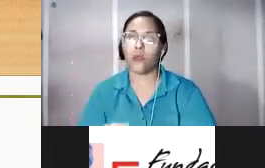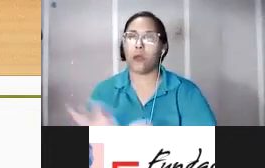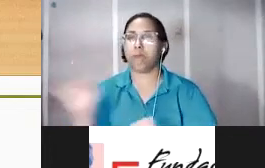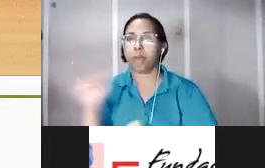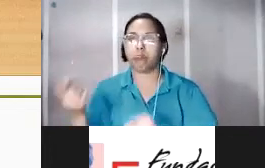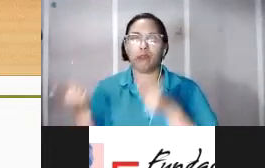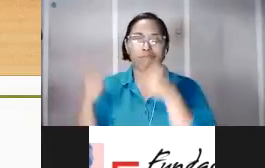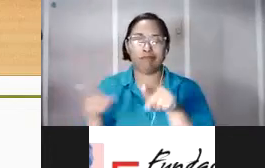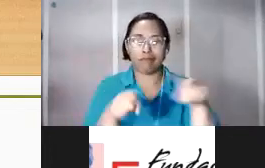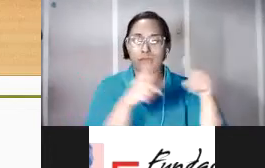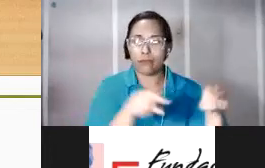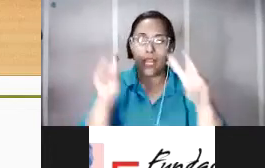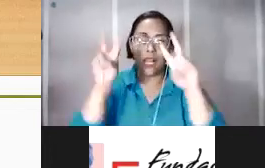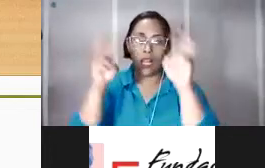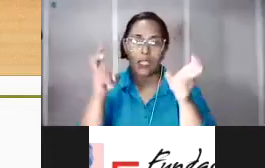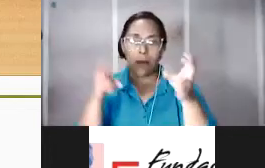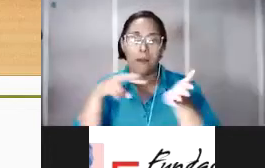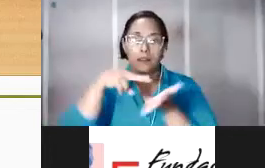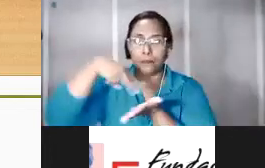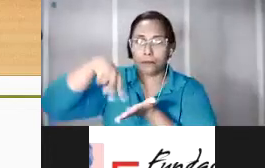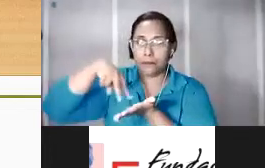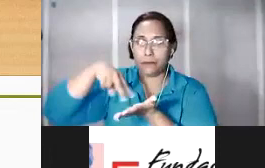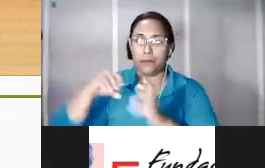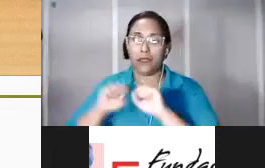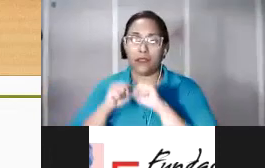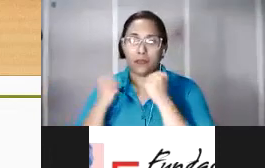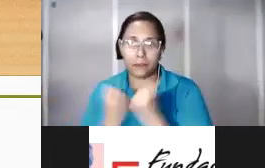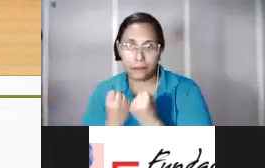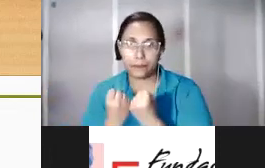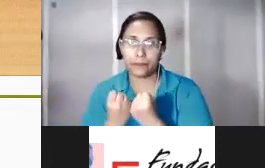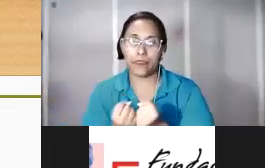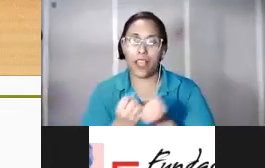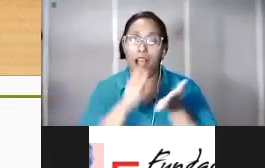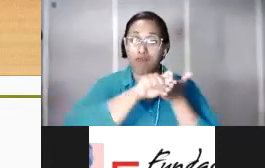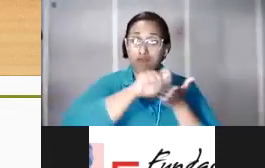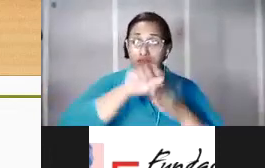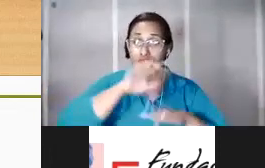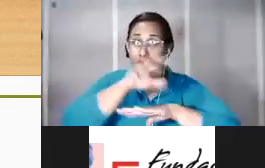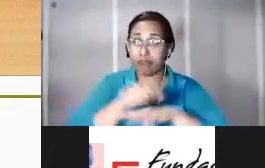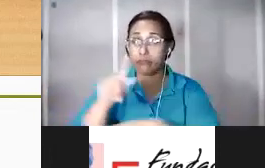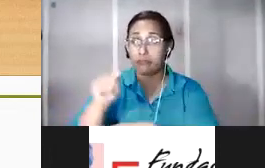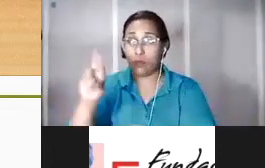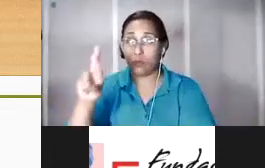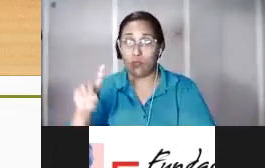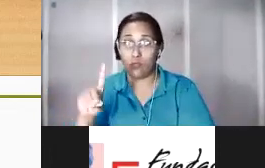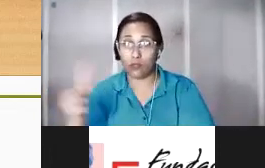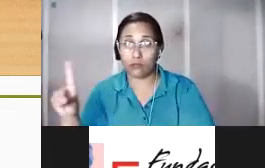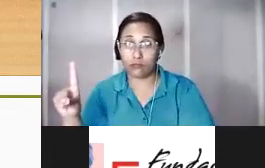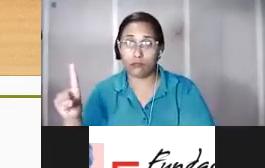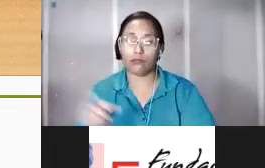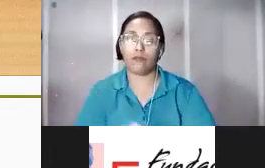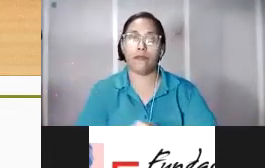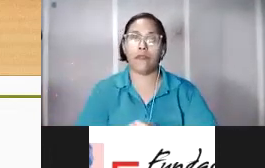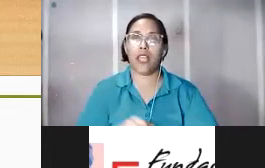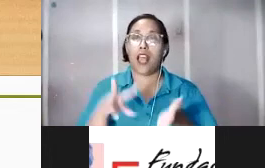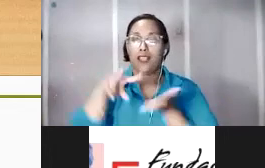los temas de los bailes de sociedad. Y cito otra vez a Todd. Estos bailes,